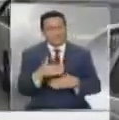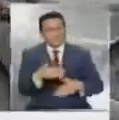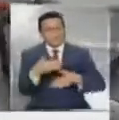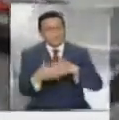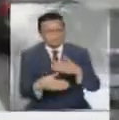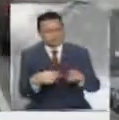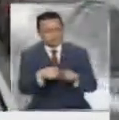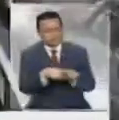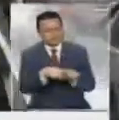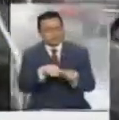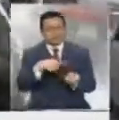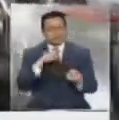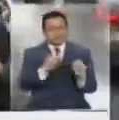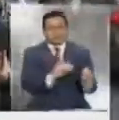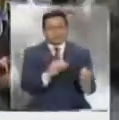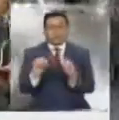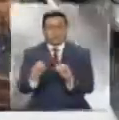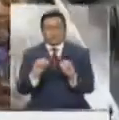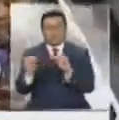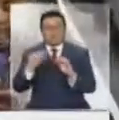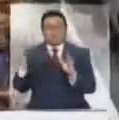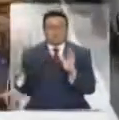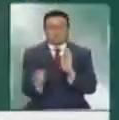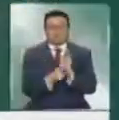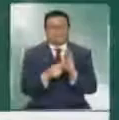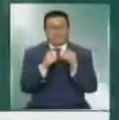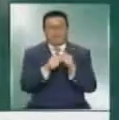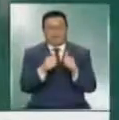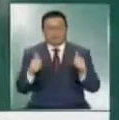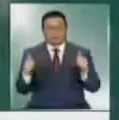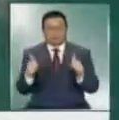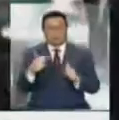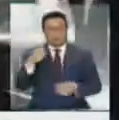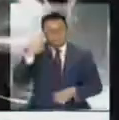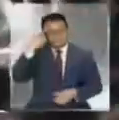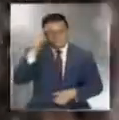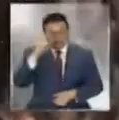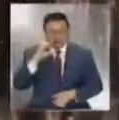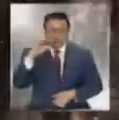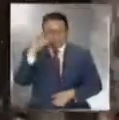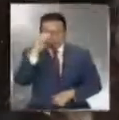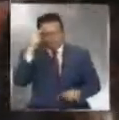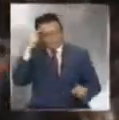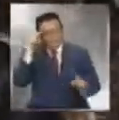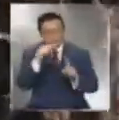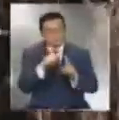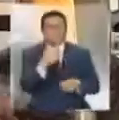largos meses de postergación a la fecha autoimpuesta por las autoridades, pero que busca, de cierta